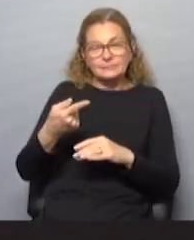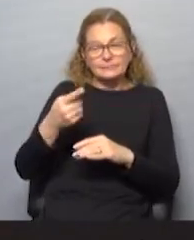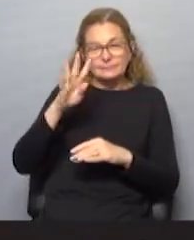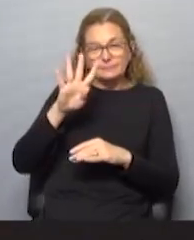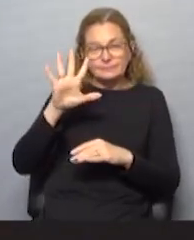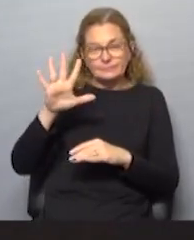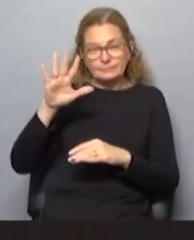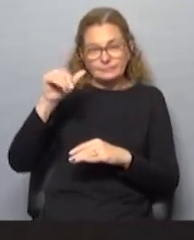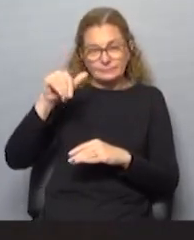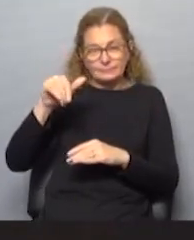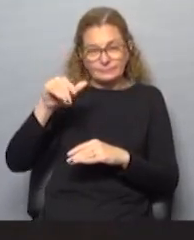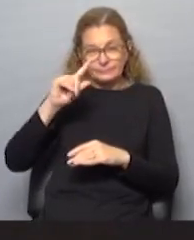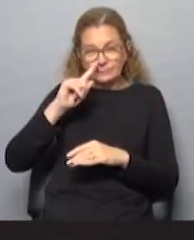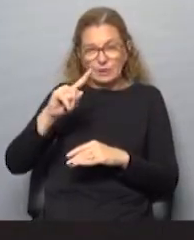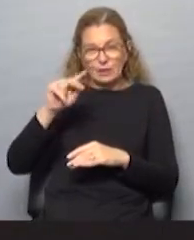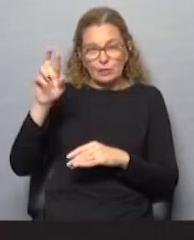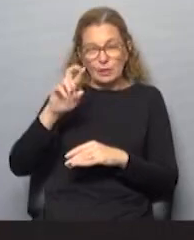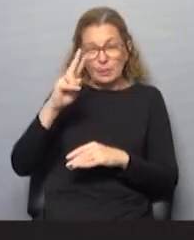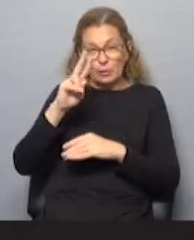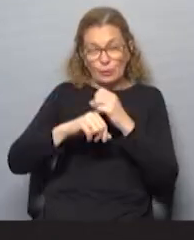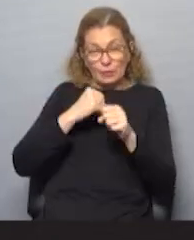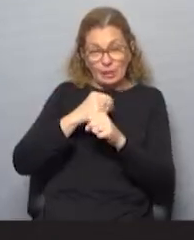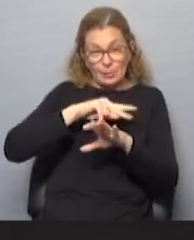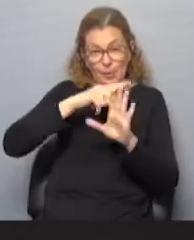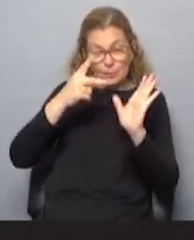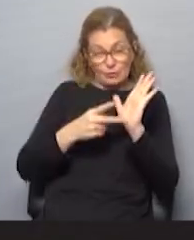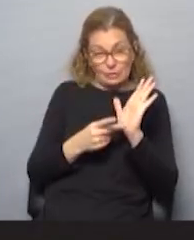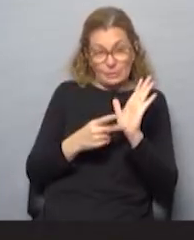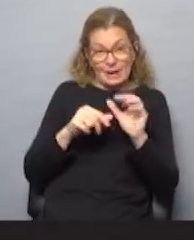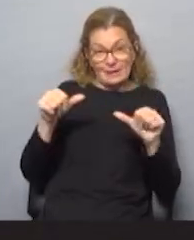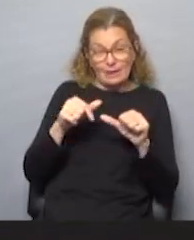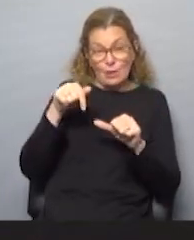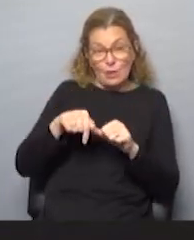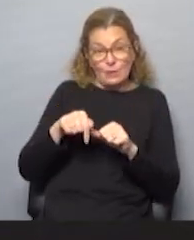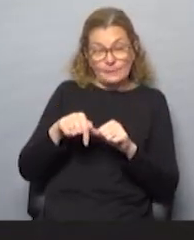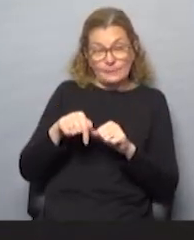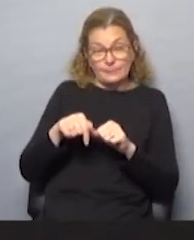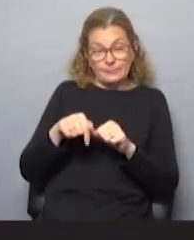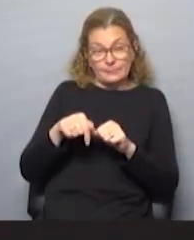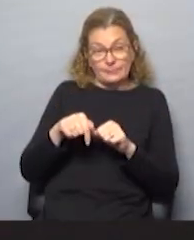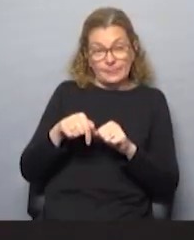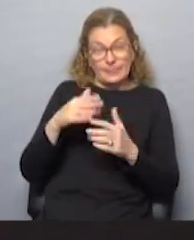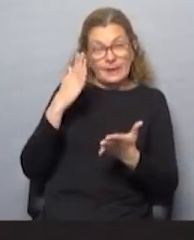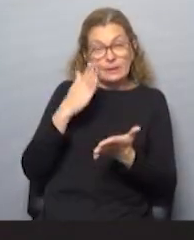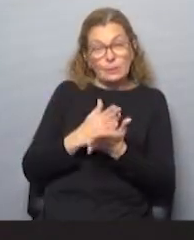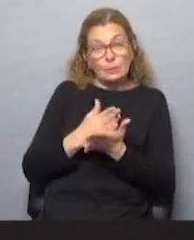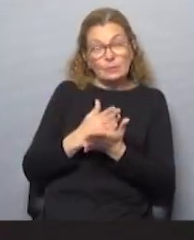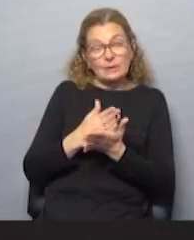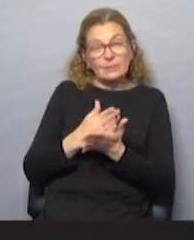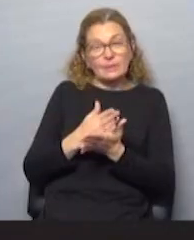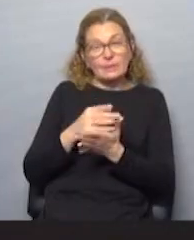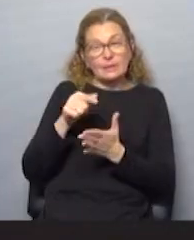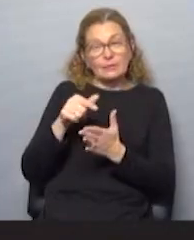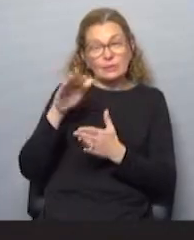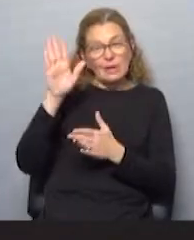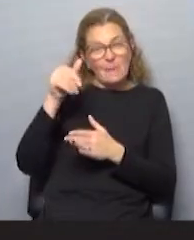45 mil dólares para dos años para desarrollar un proyecto hoy en día en la última edición de estos